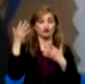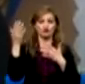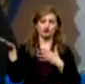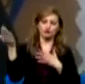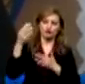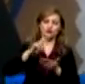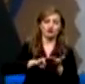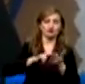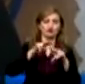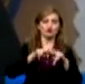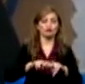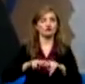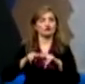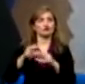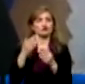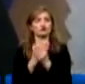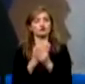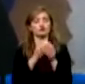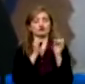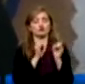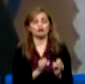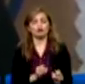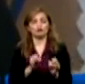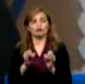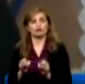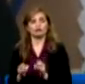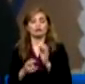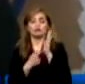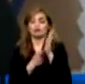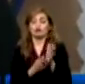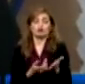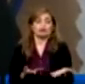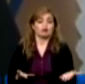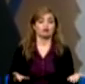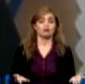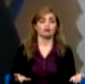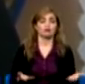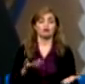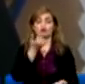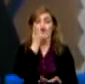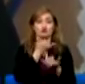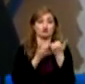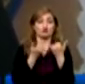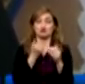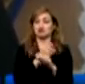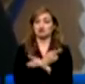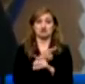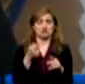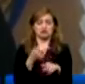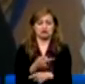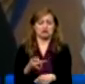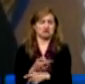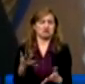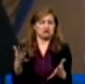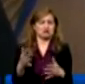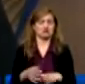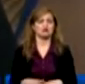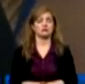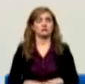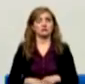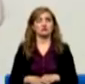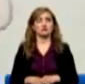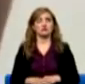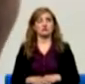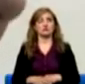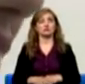para verificar acta por acta y se lo ha demostrado que no existe ninguna, en este caso,